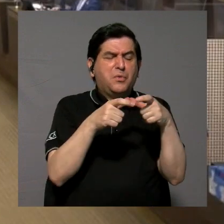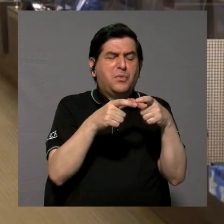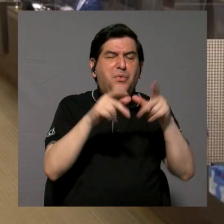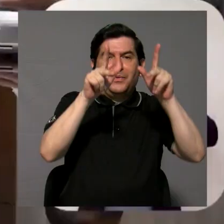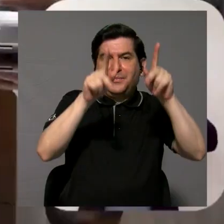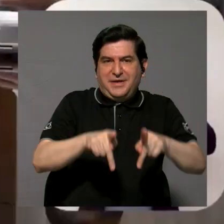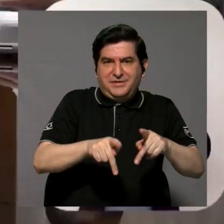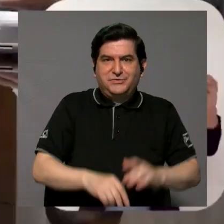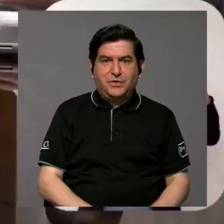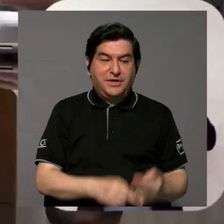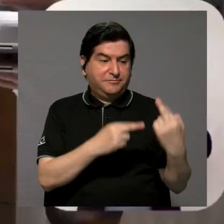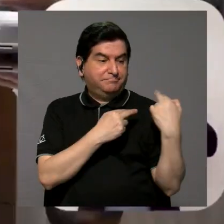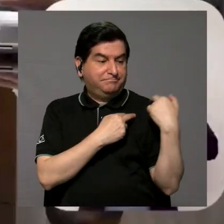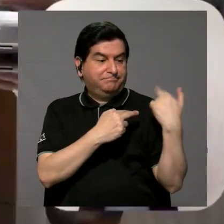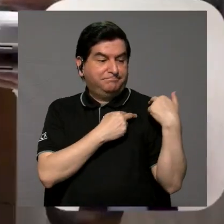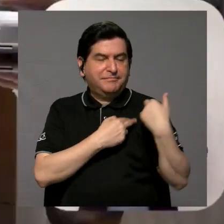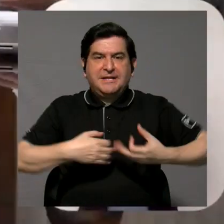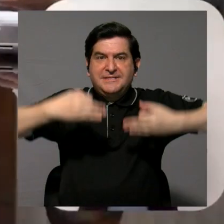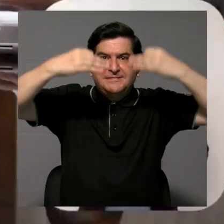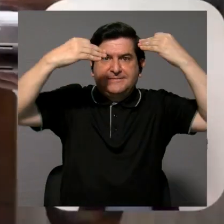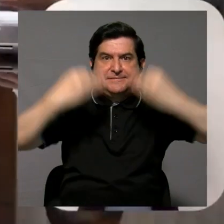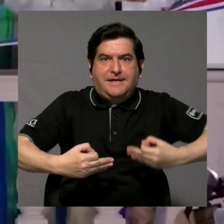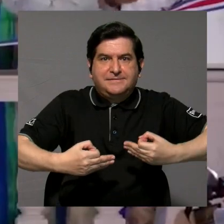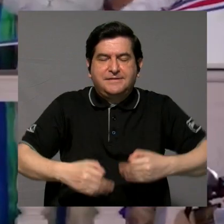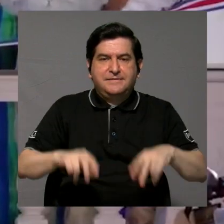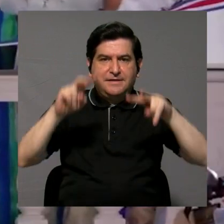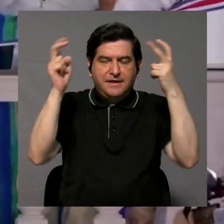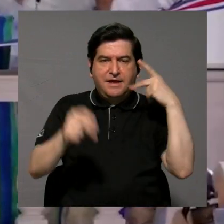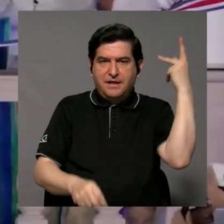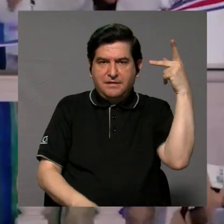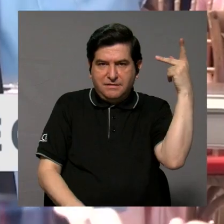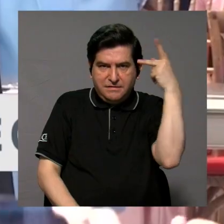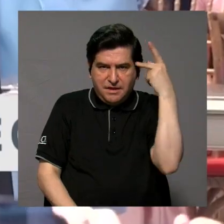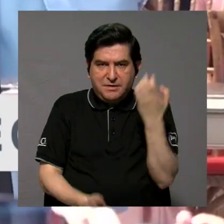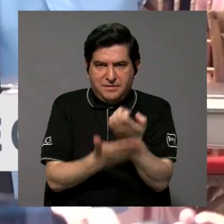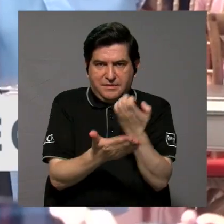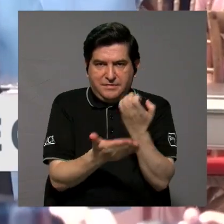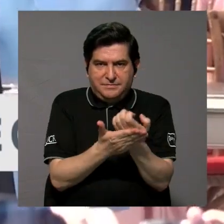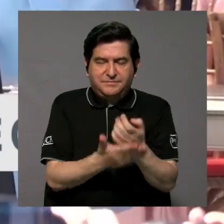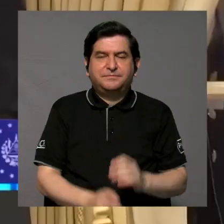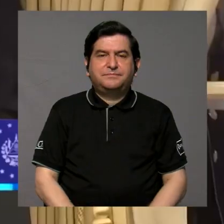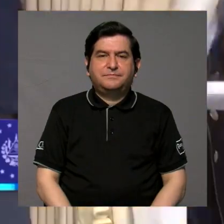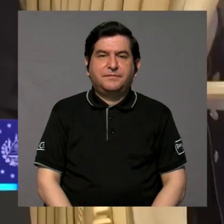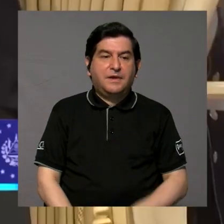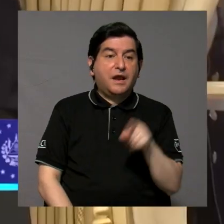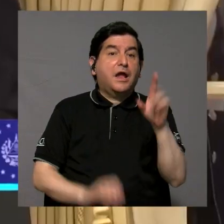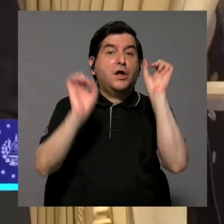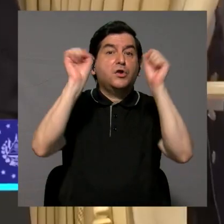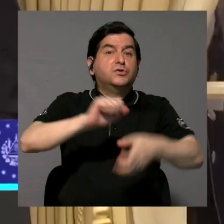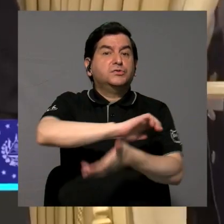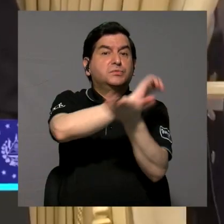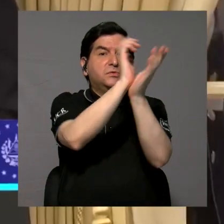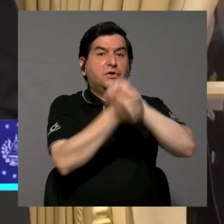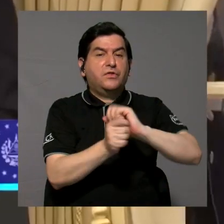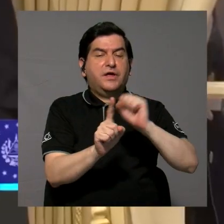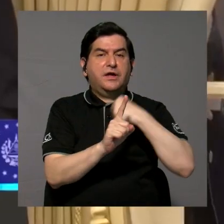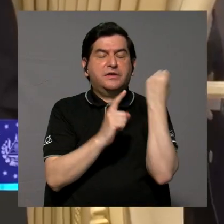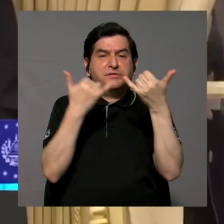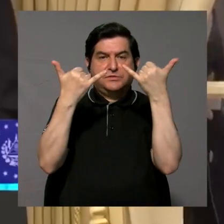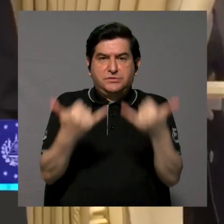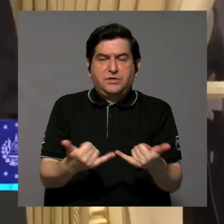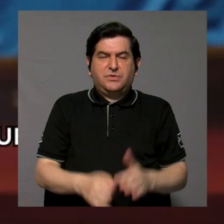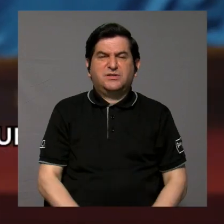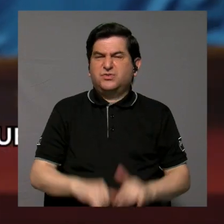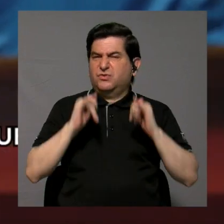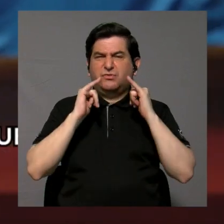de personas responsable de tomar las decisiones en materia política y económica y quienes podrían cambiar la situación actual